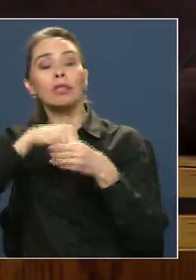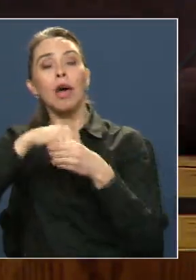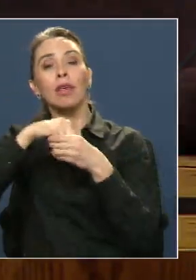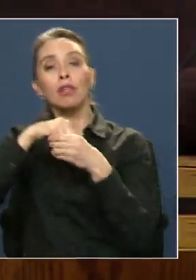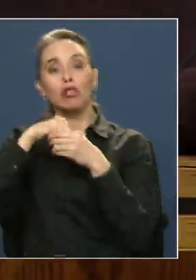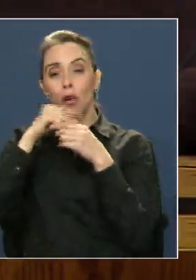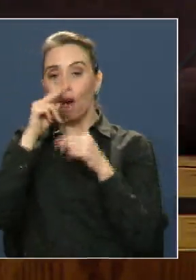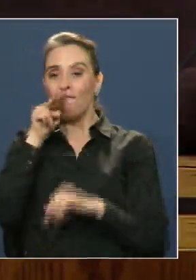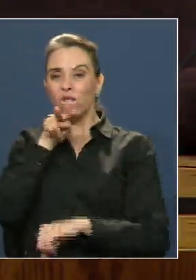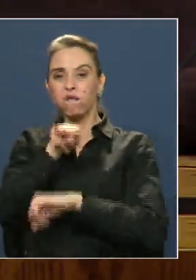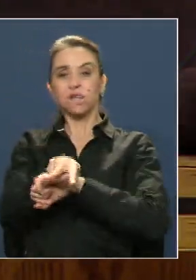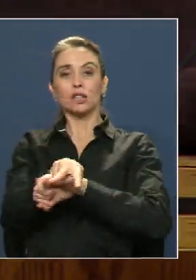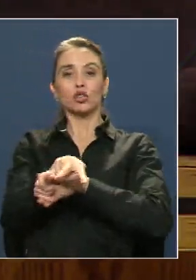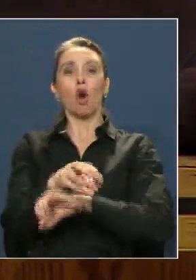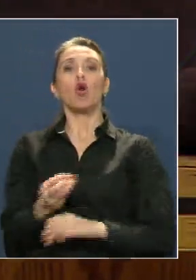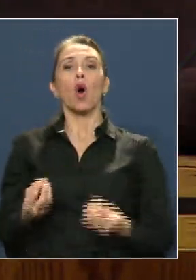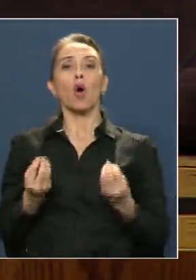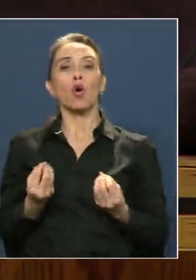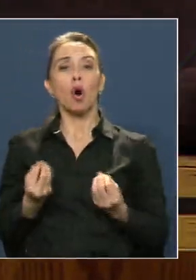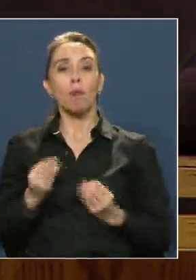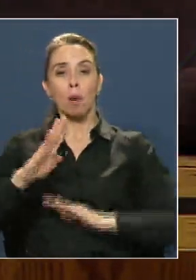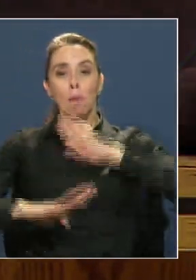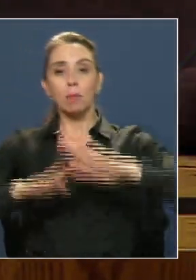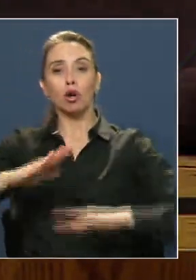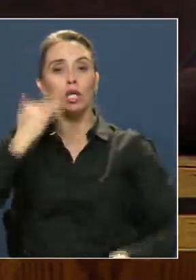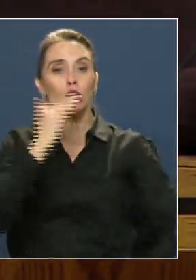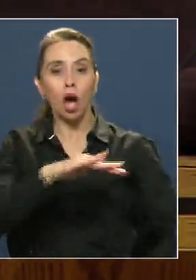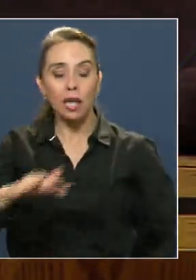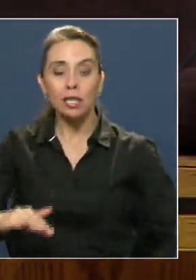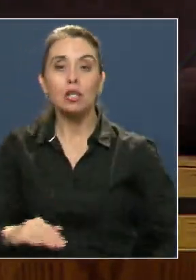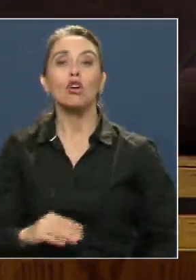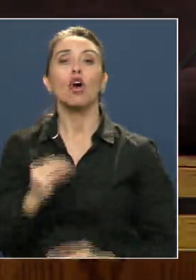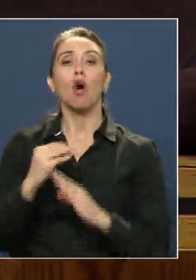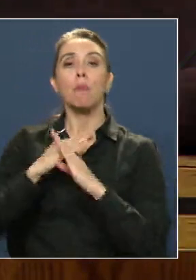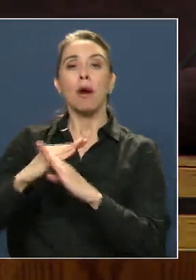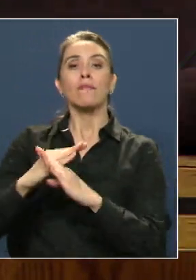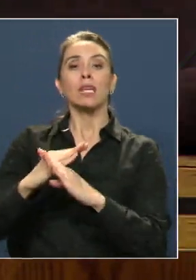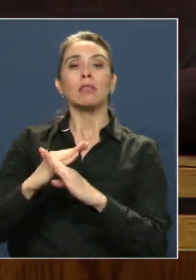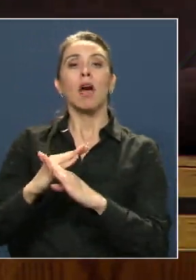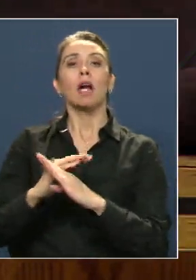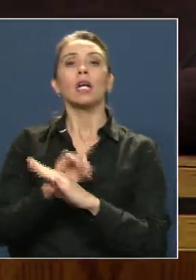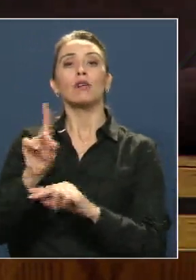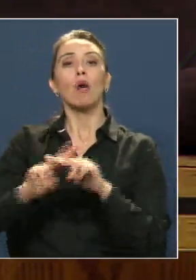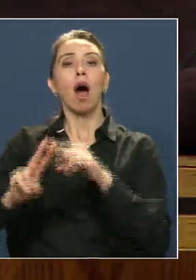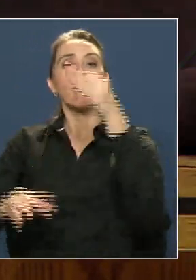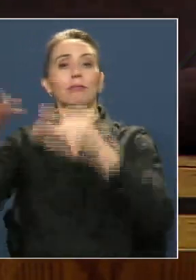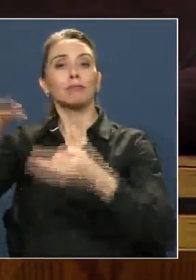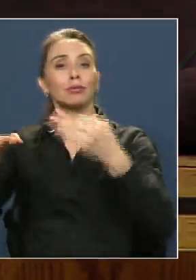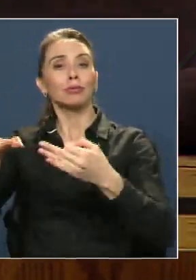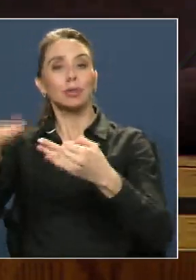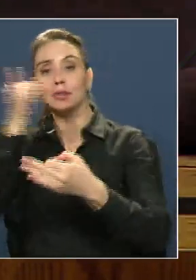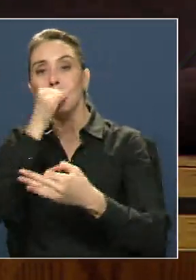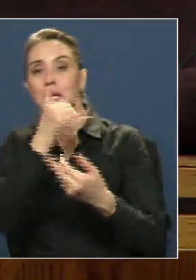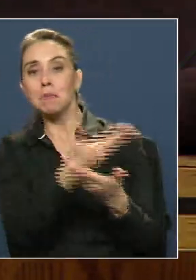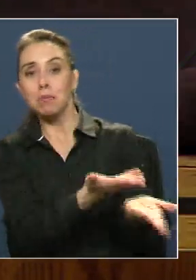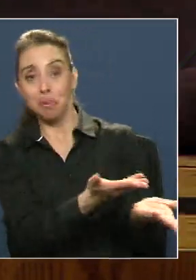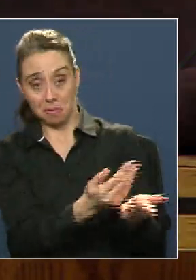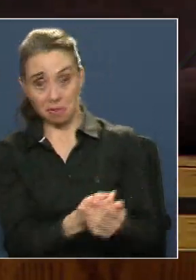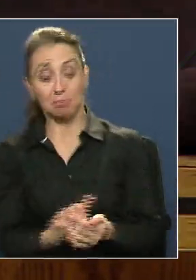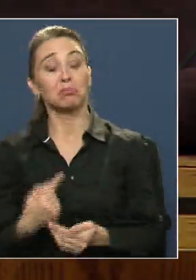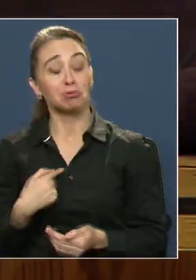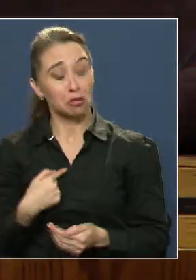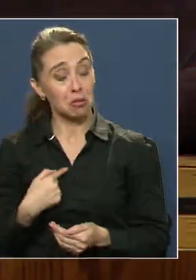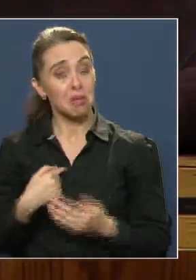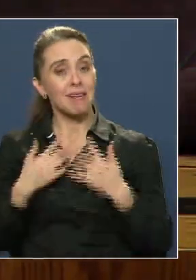visión de cómo proteger a nuestros niños, cómo evitar la impunidad en esta materia. Y por eso yo me